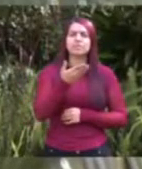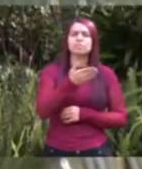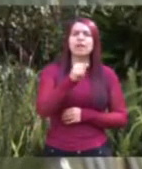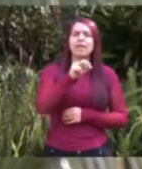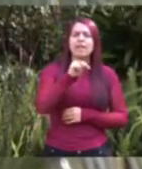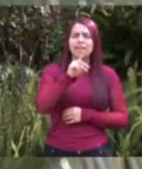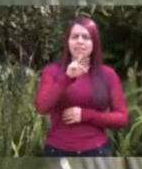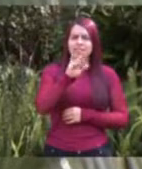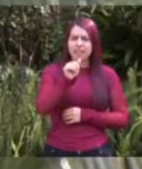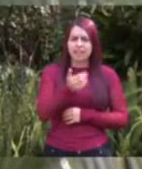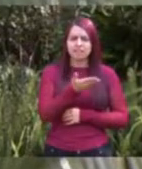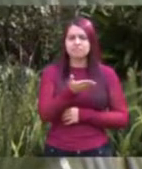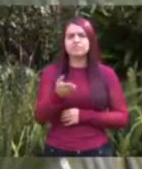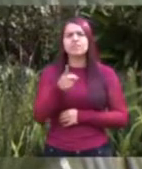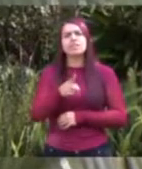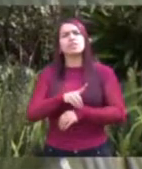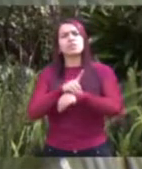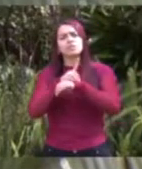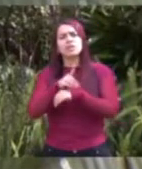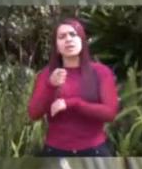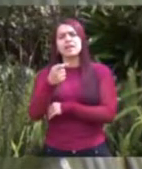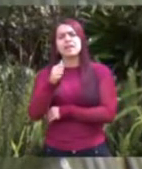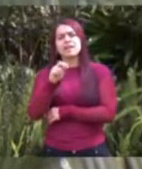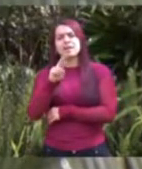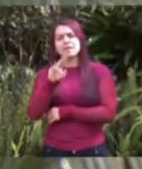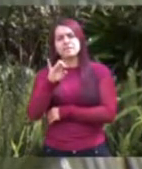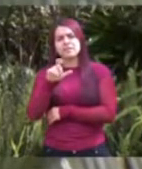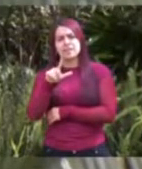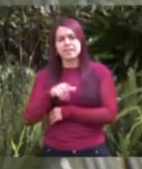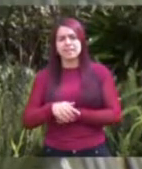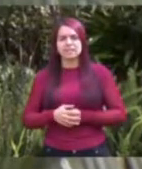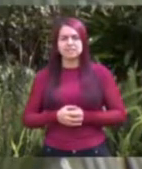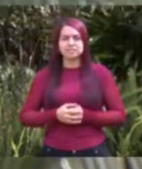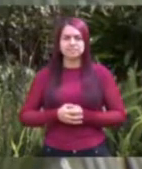Rueda, doctor Gabriel Misas,